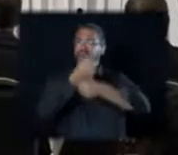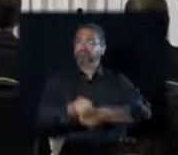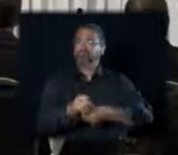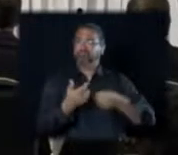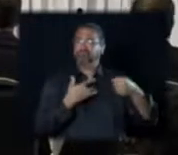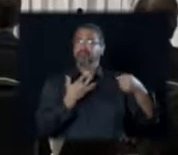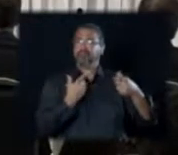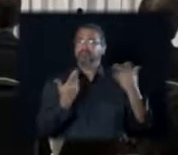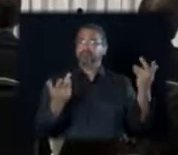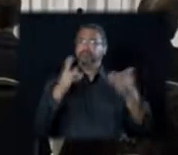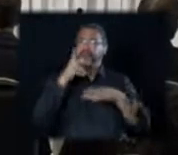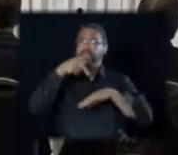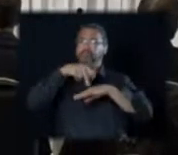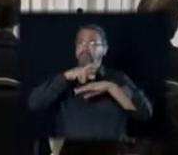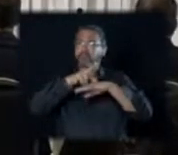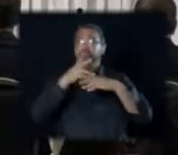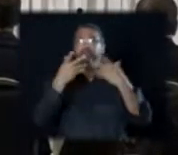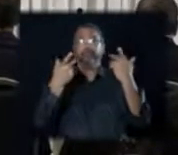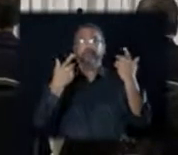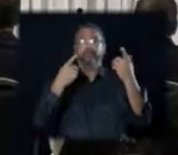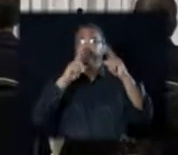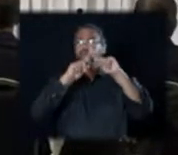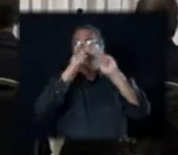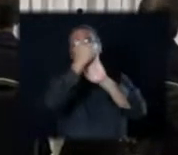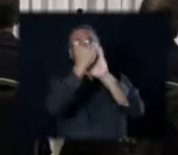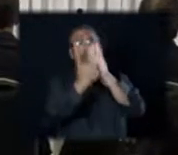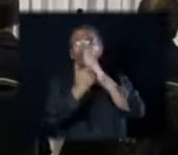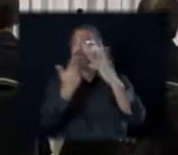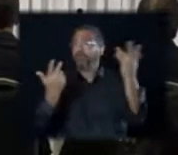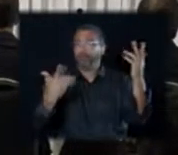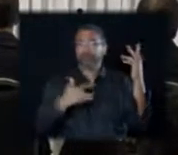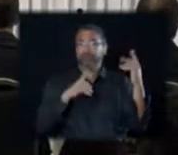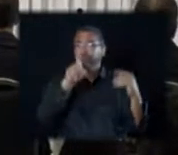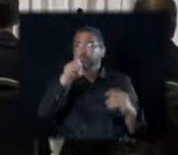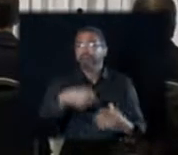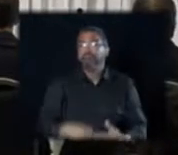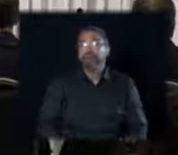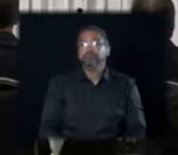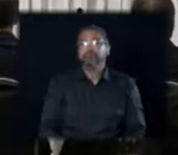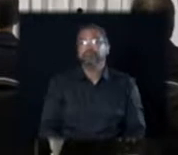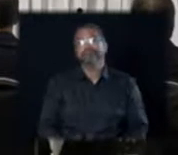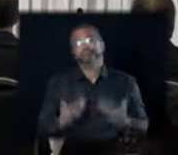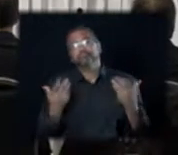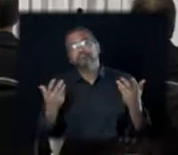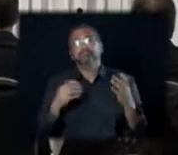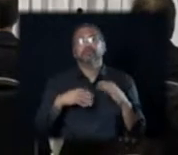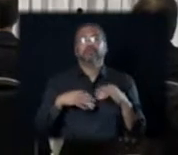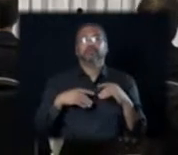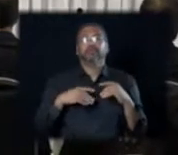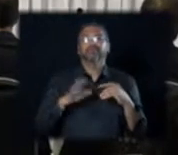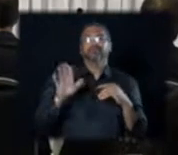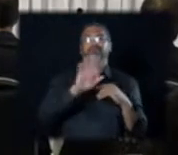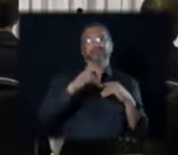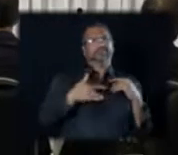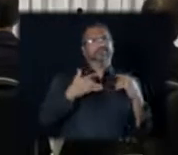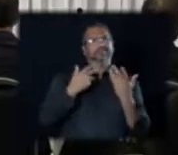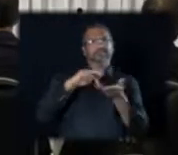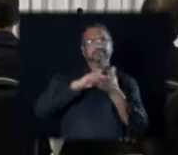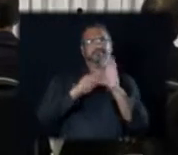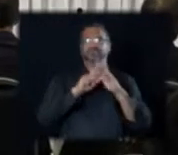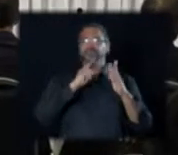¿qué confianza tiene usted de que tenemos el universo total de las cuentas de Puerto Rico en ese informe?